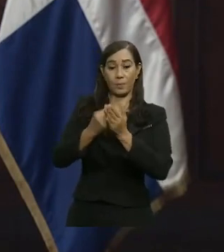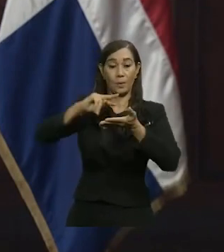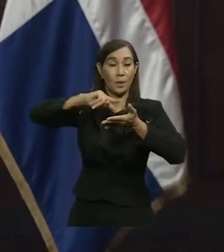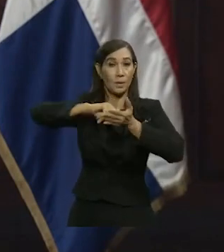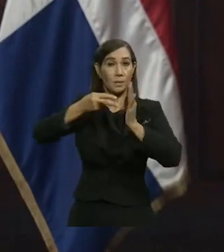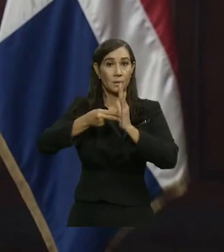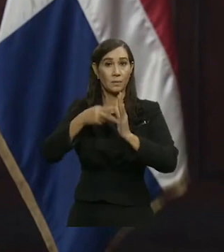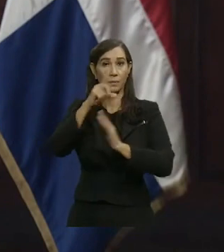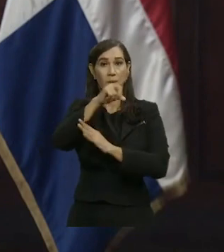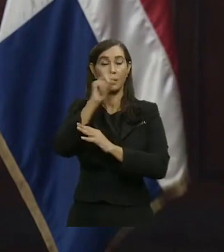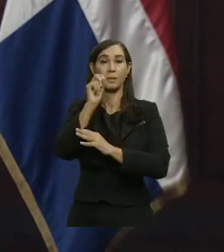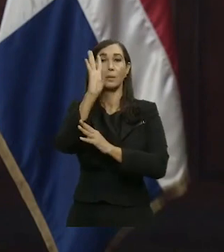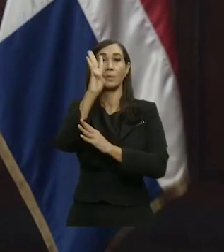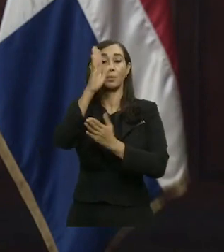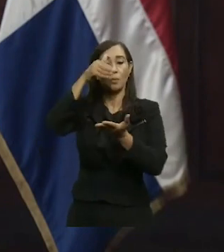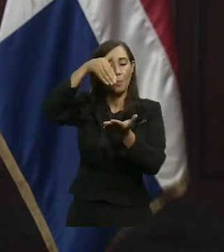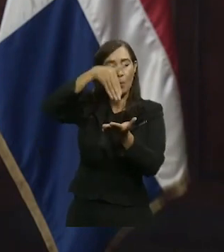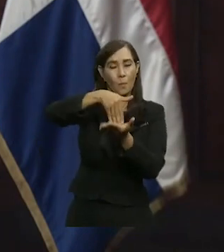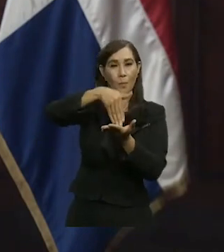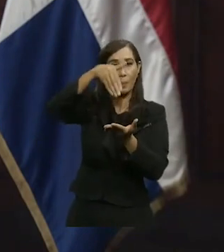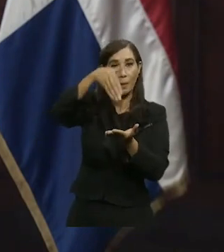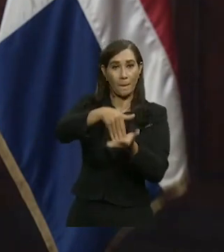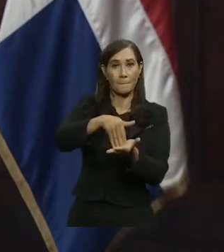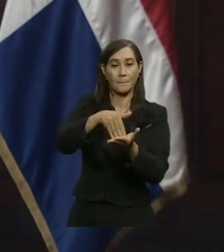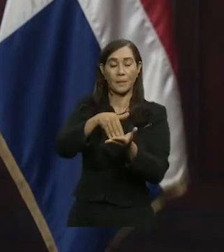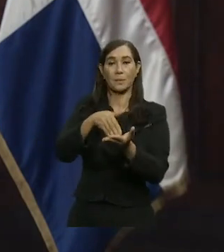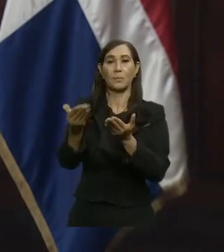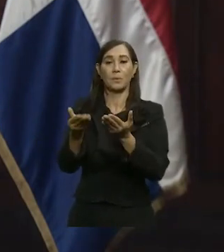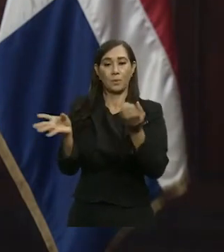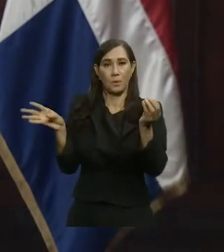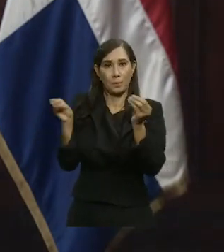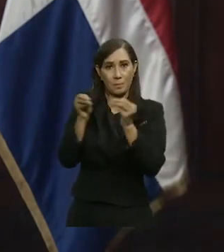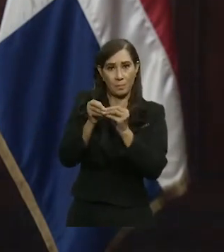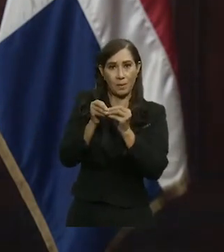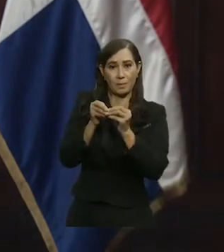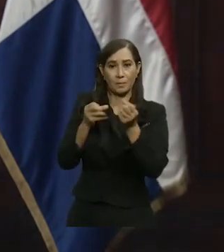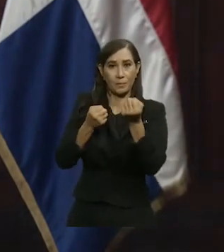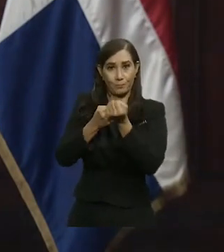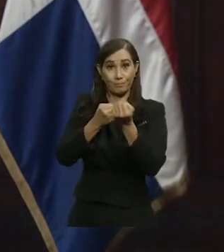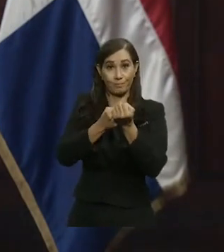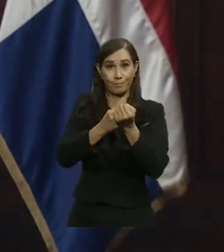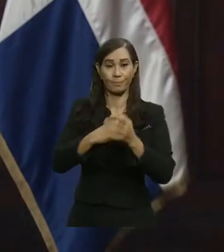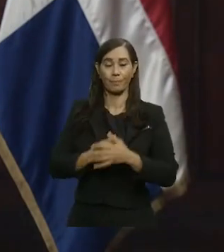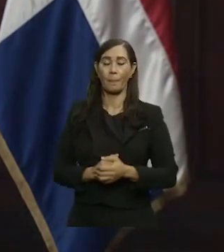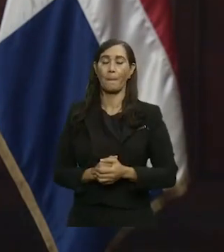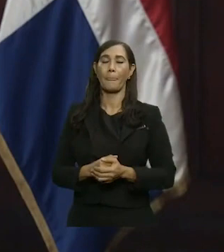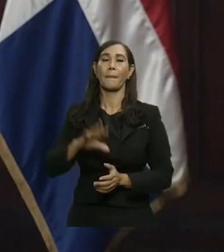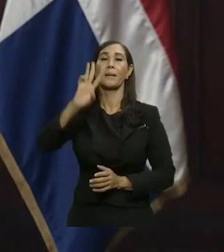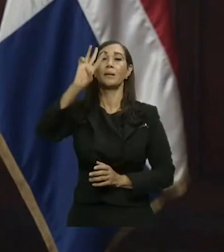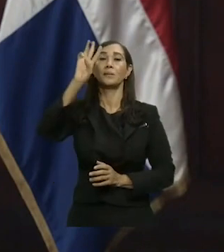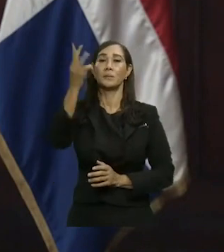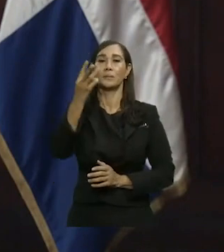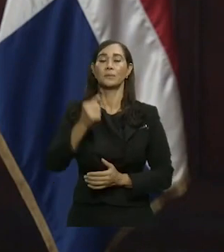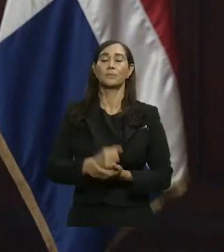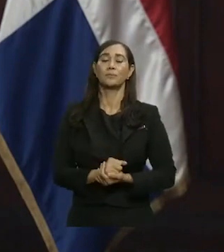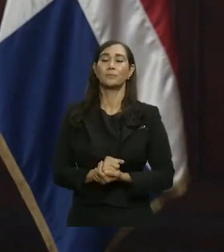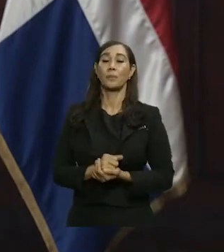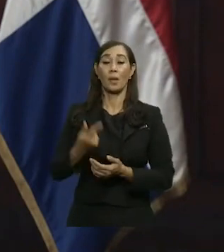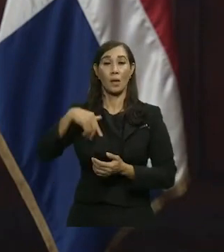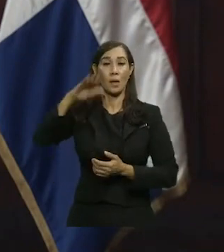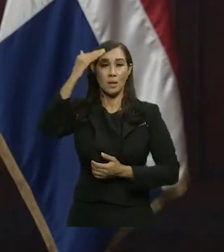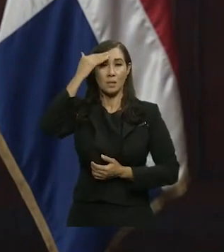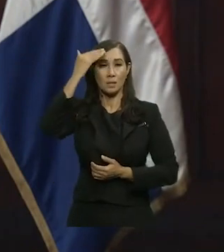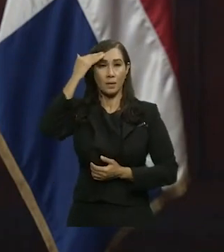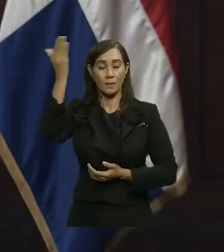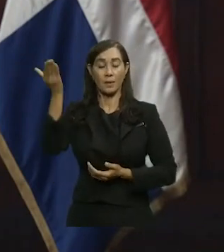representa 150 mil millones de pesos adicionales para estos fines. Sexto, en ese sentido, considerando